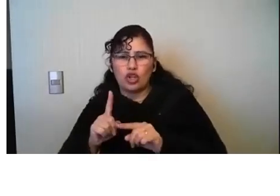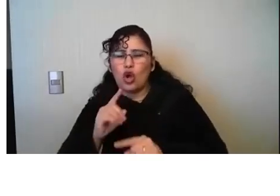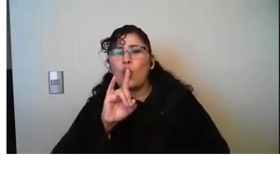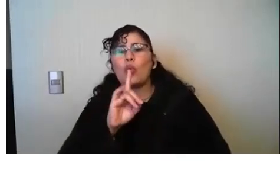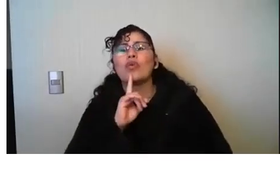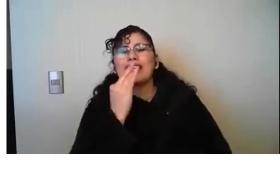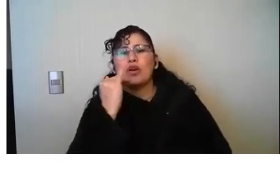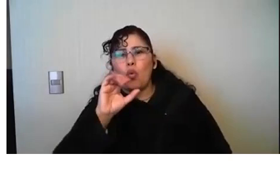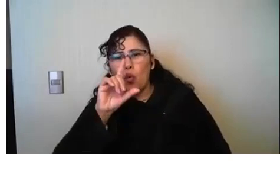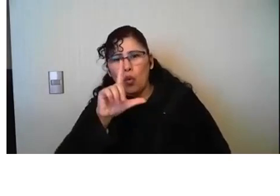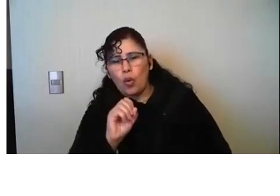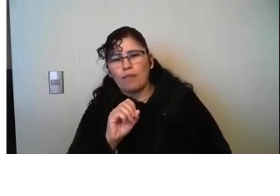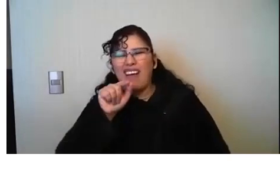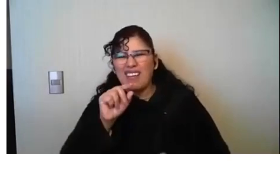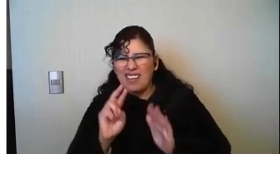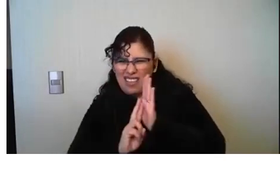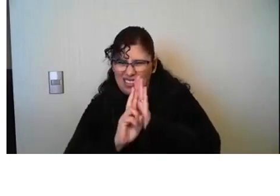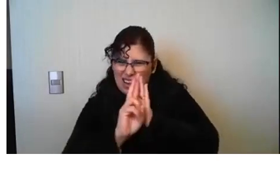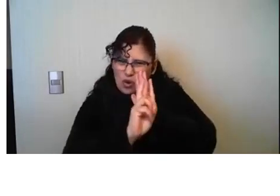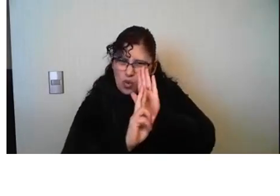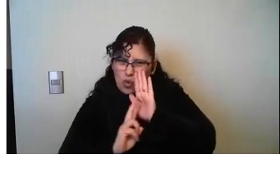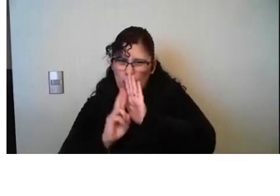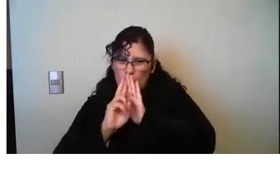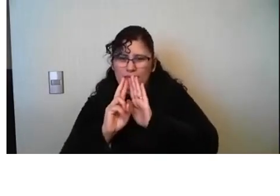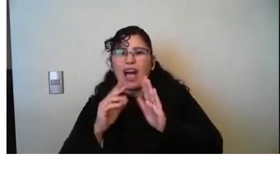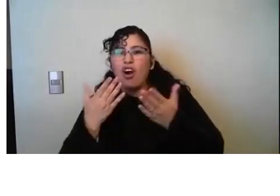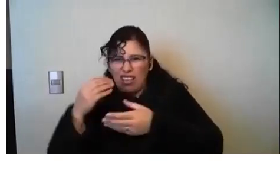semicirculares están los receptores, están bañados por endolinfa.